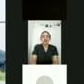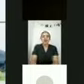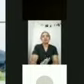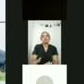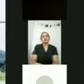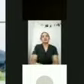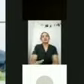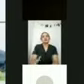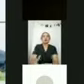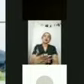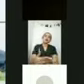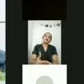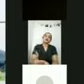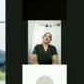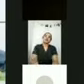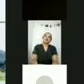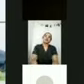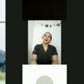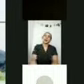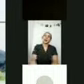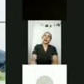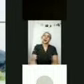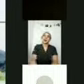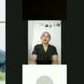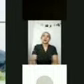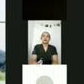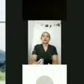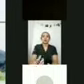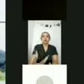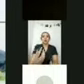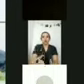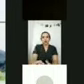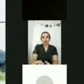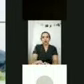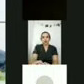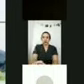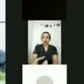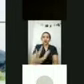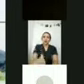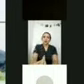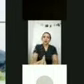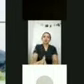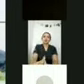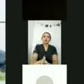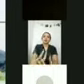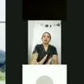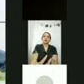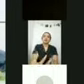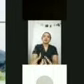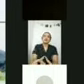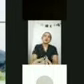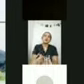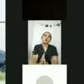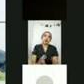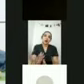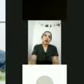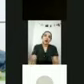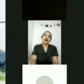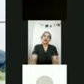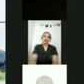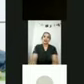importante. Entonces, más que todo, aquí nos dice que cada uno debe saber cuál es su posición y cuál es su contexto para así dar una